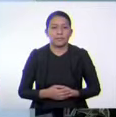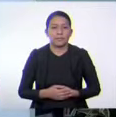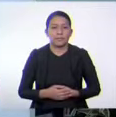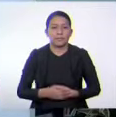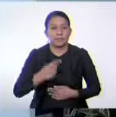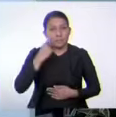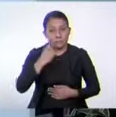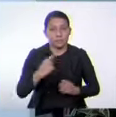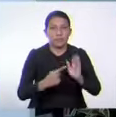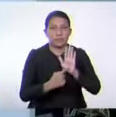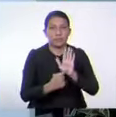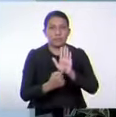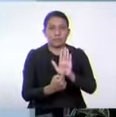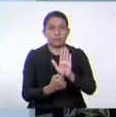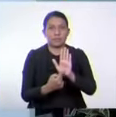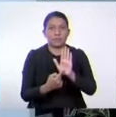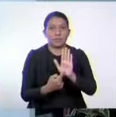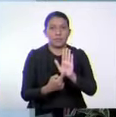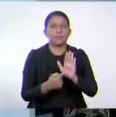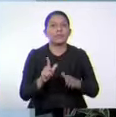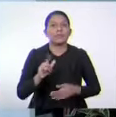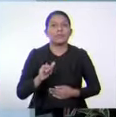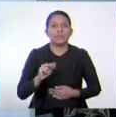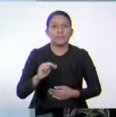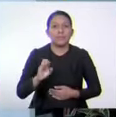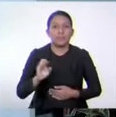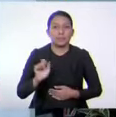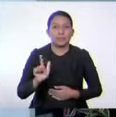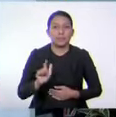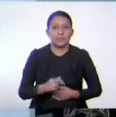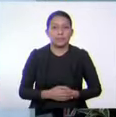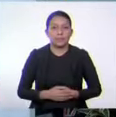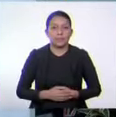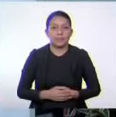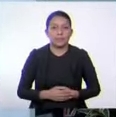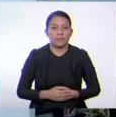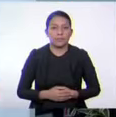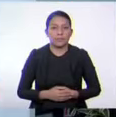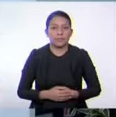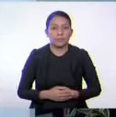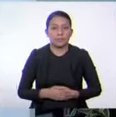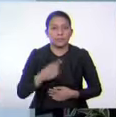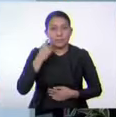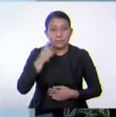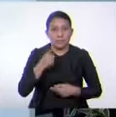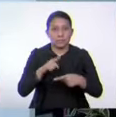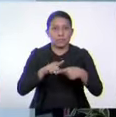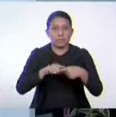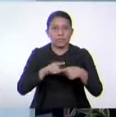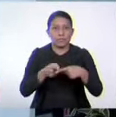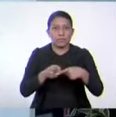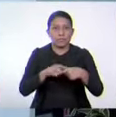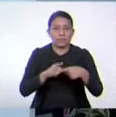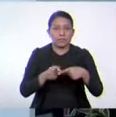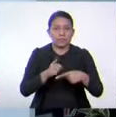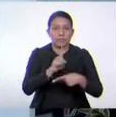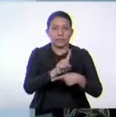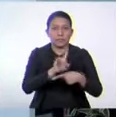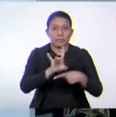una configuración lineal, donde se forma un ángulo de 180